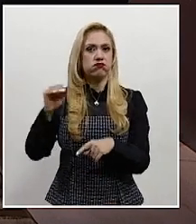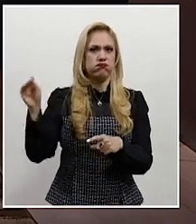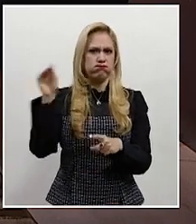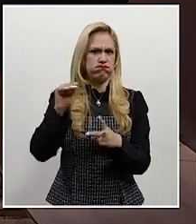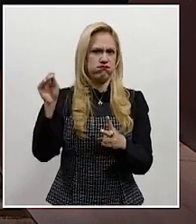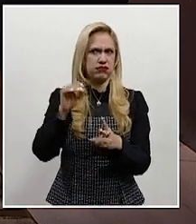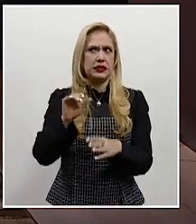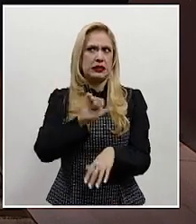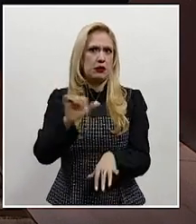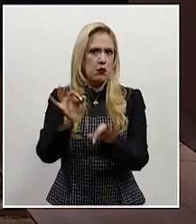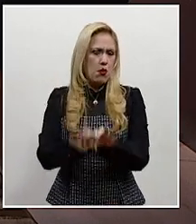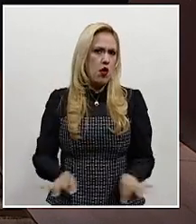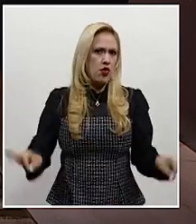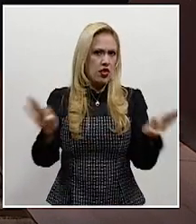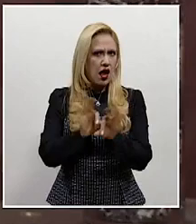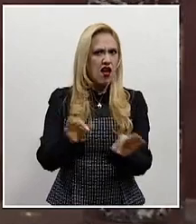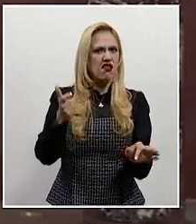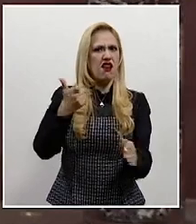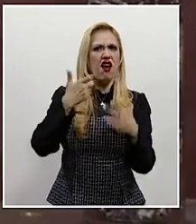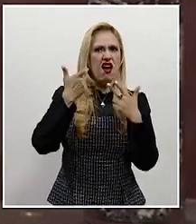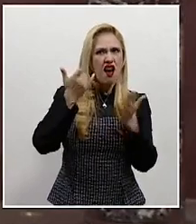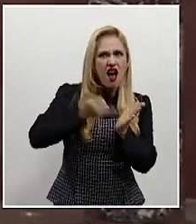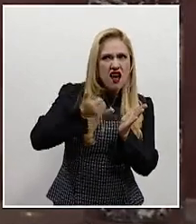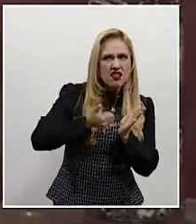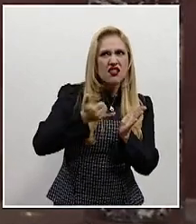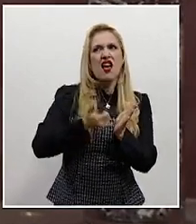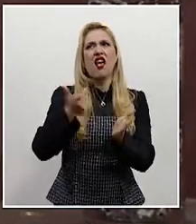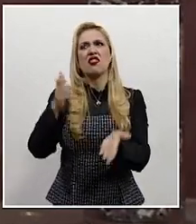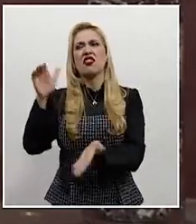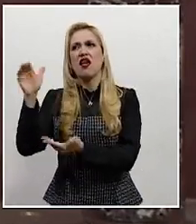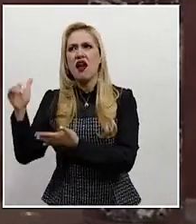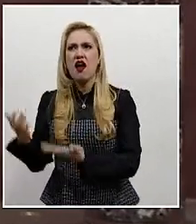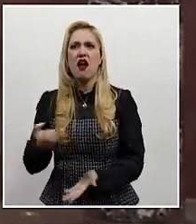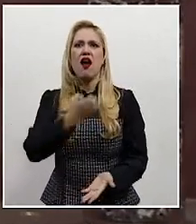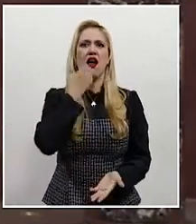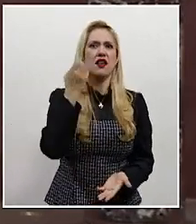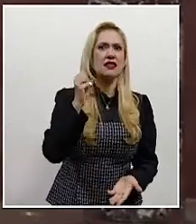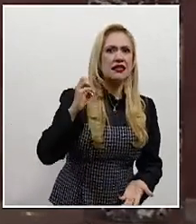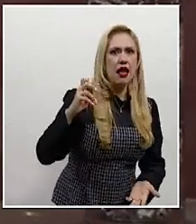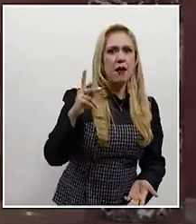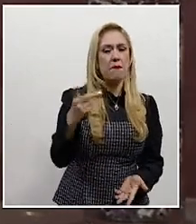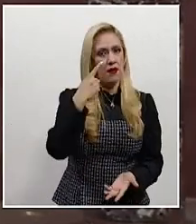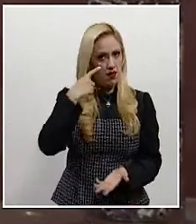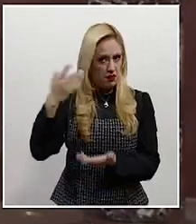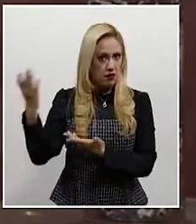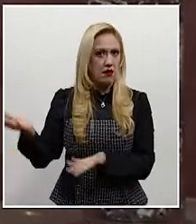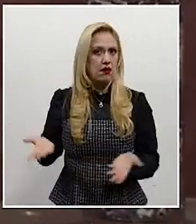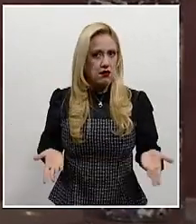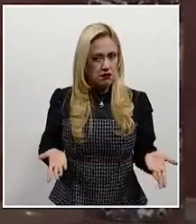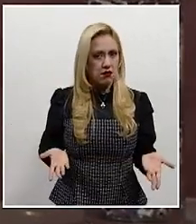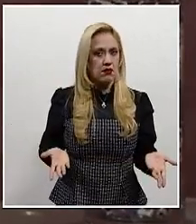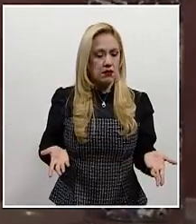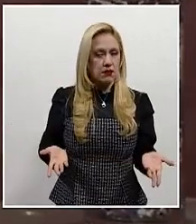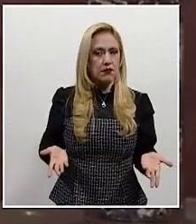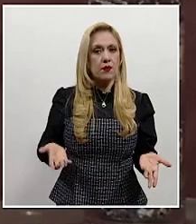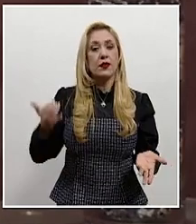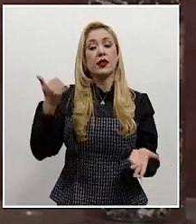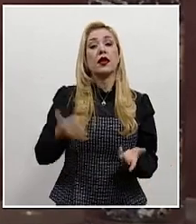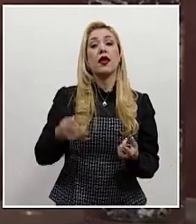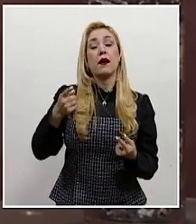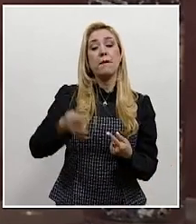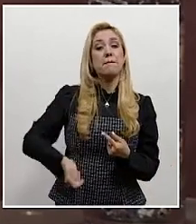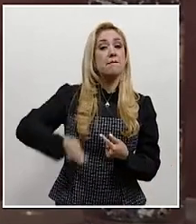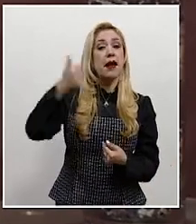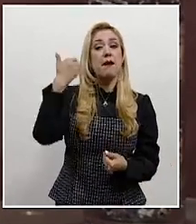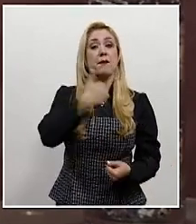nivel, total. Que es lo más importante. Uh-huh. En el caso particular hemos avanzado, bueno, te daré un ejemplo, yo soy la primera presidenta de la